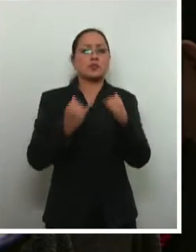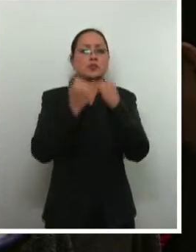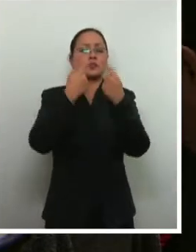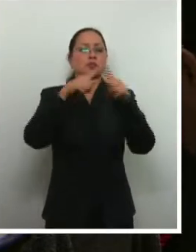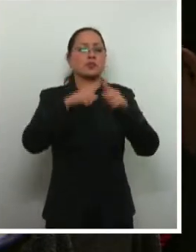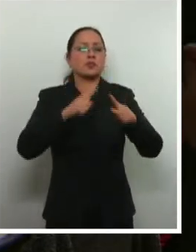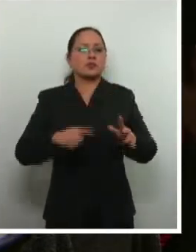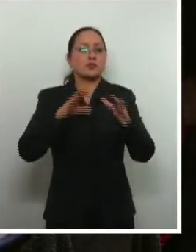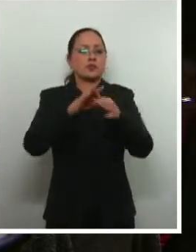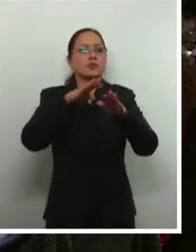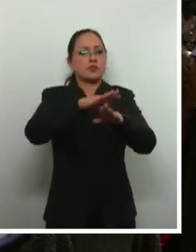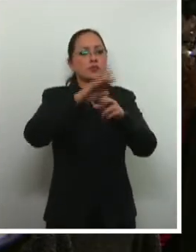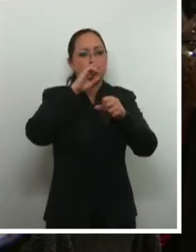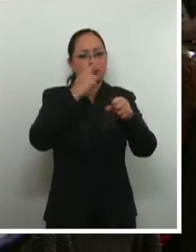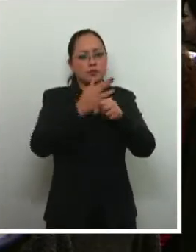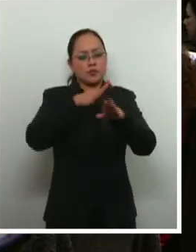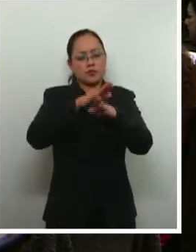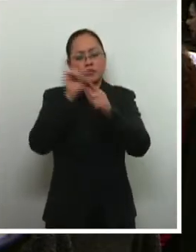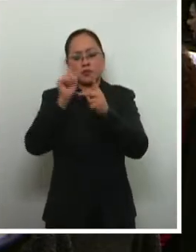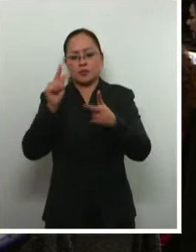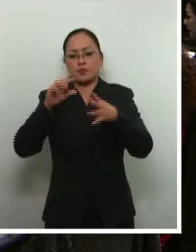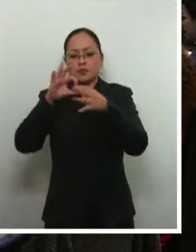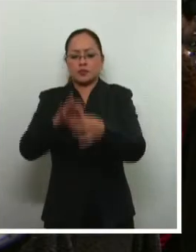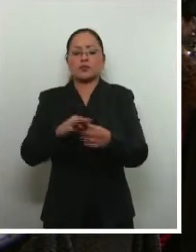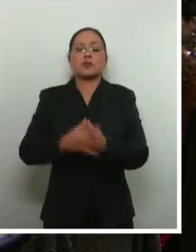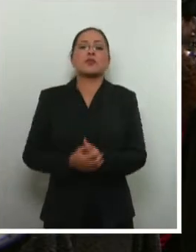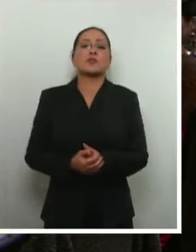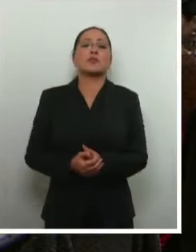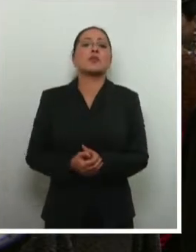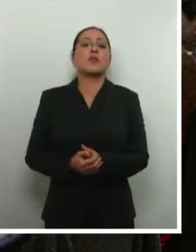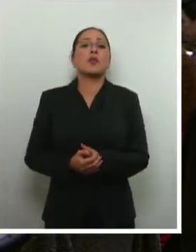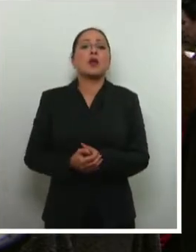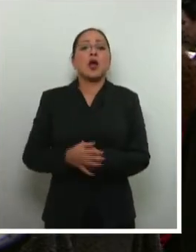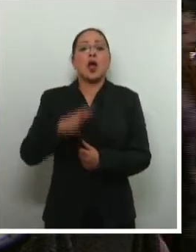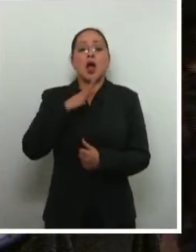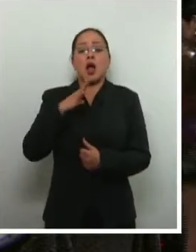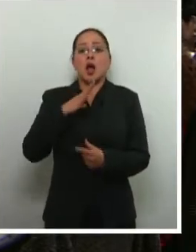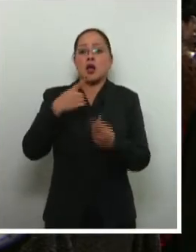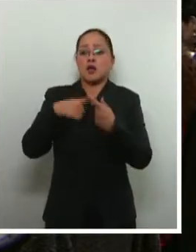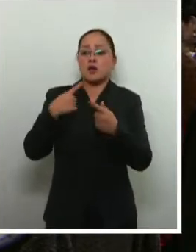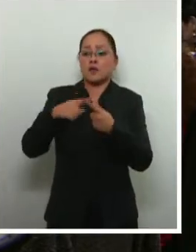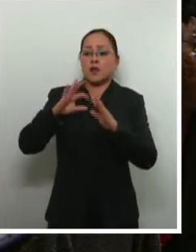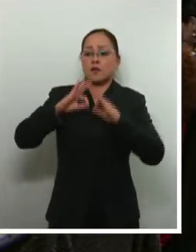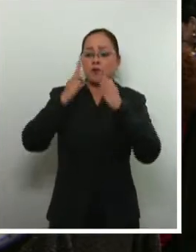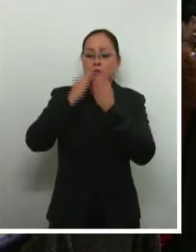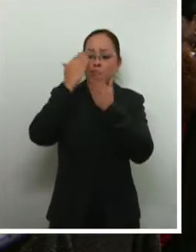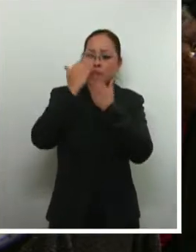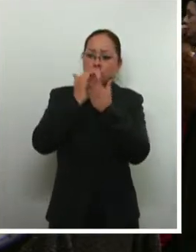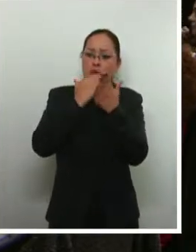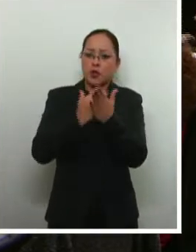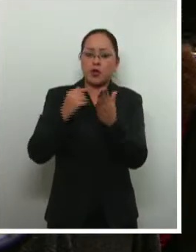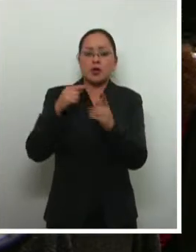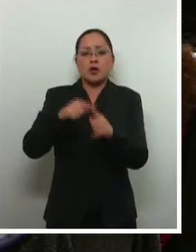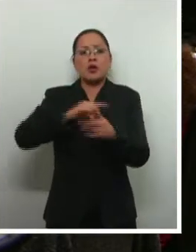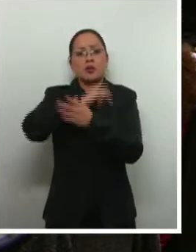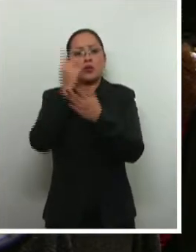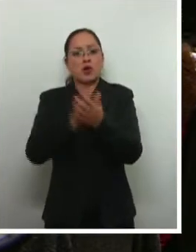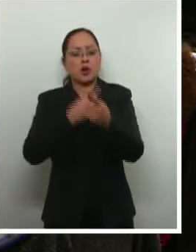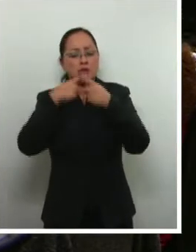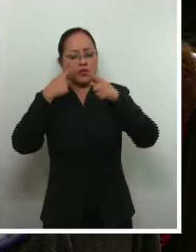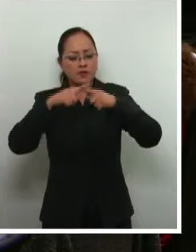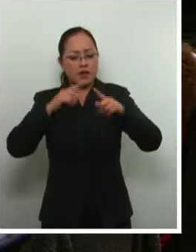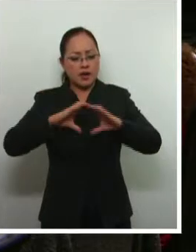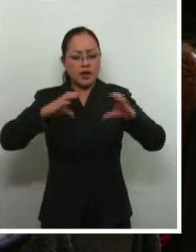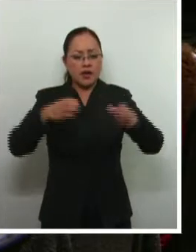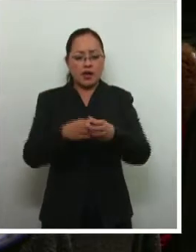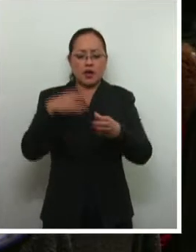materias correspondientes. El sistema considerará al menos diversos elementos, entre ellos las políticas y programas